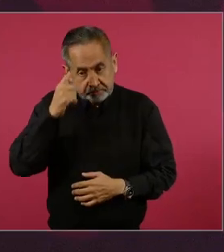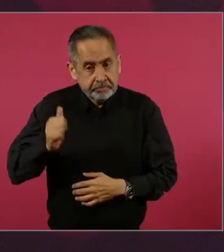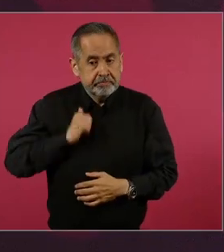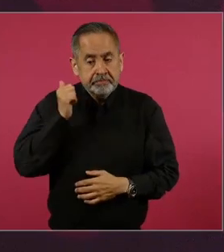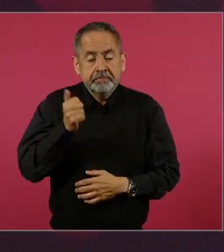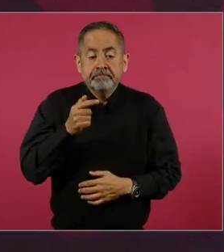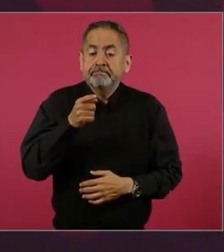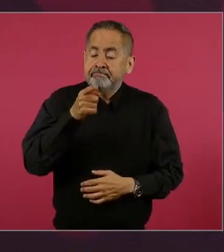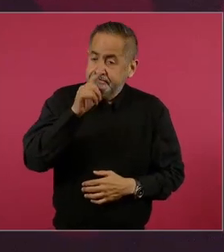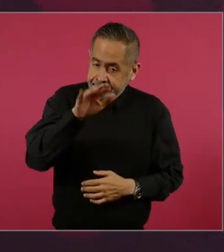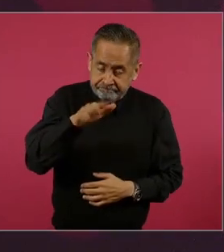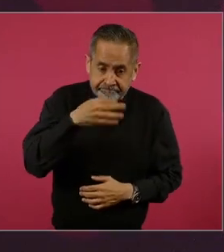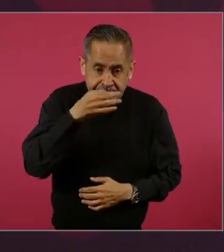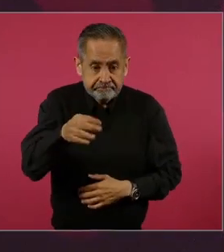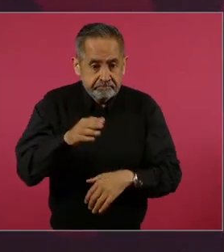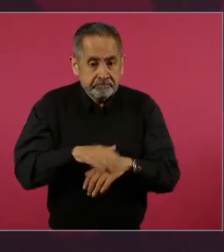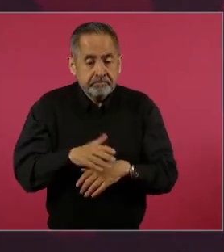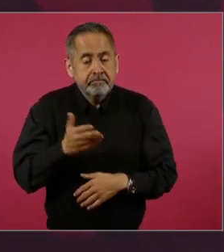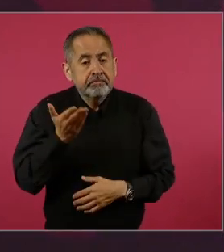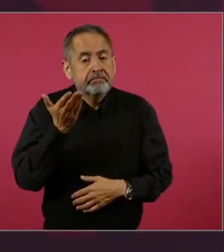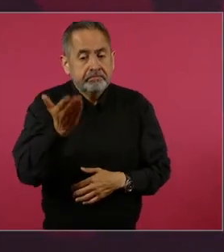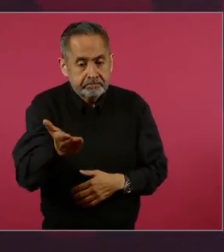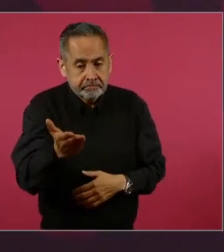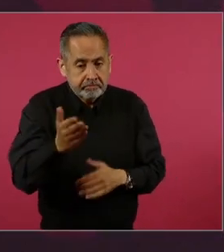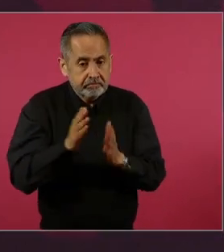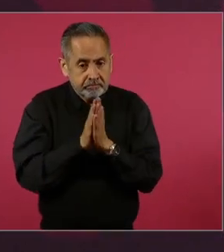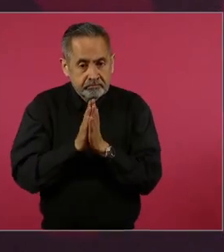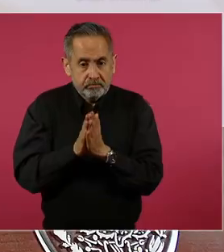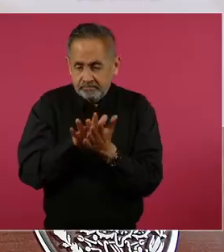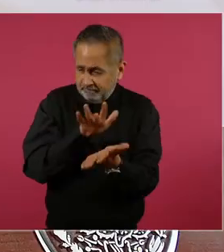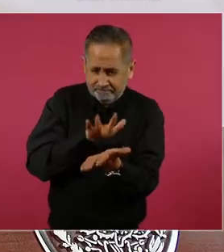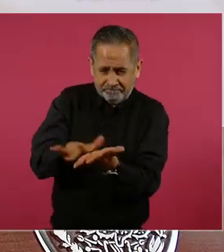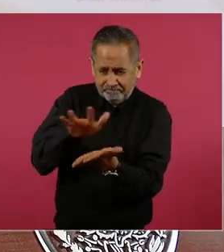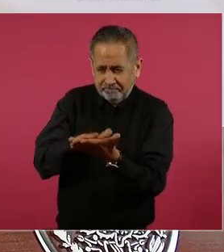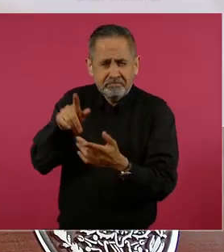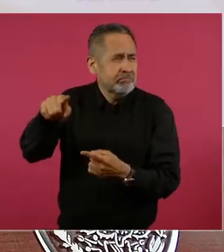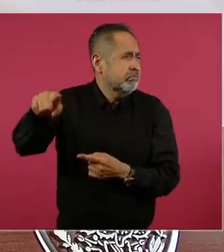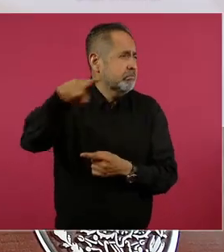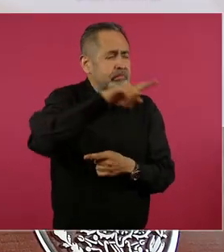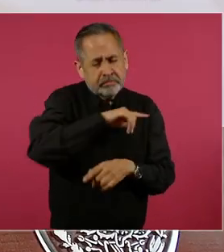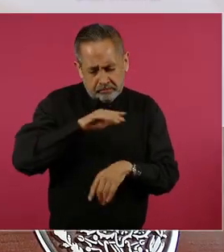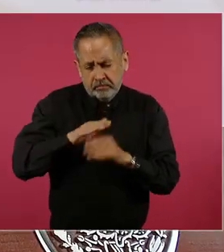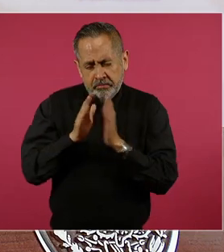aprovecho para pedir que se le apoye en todo,